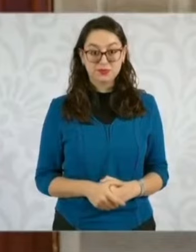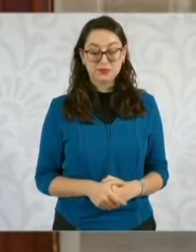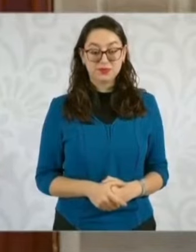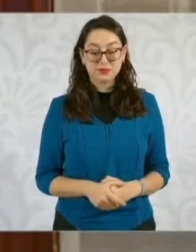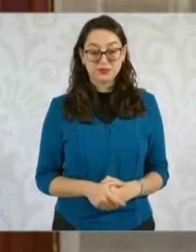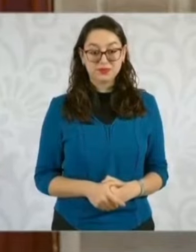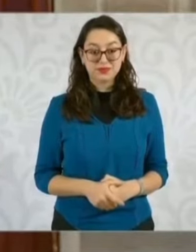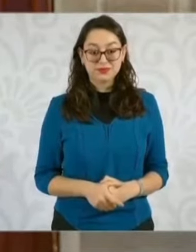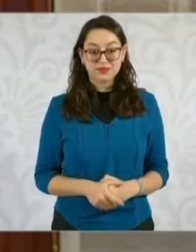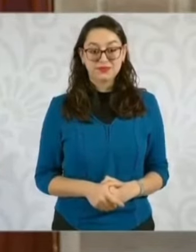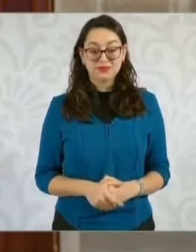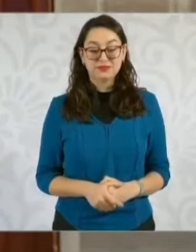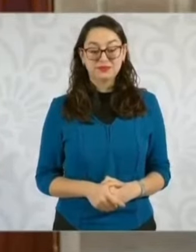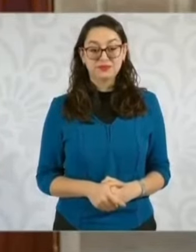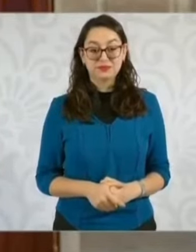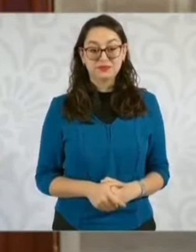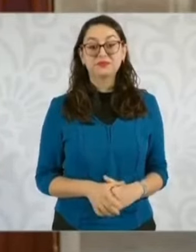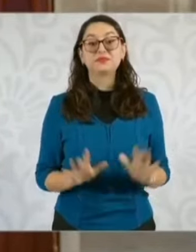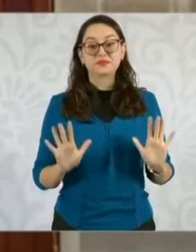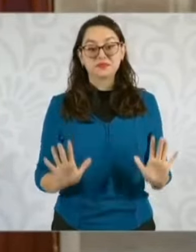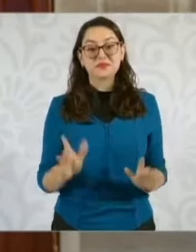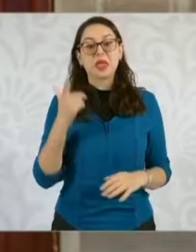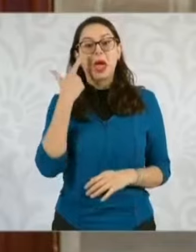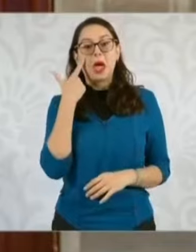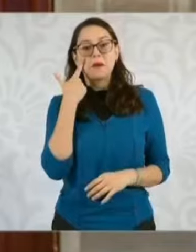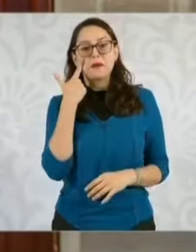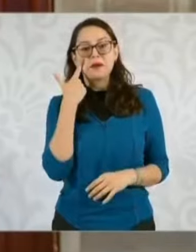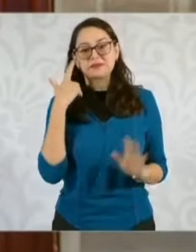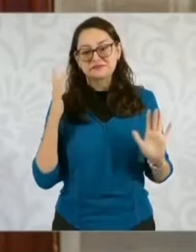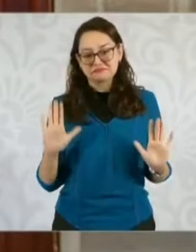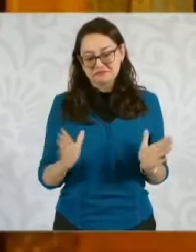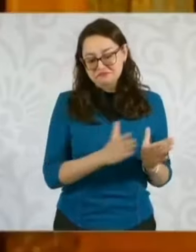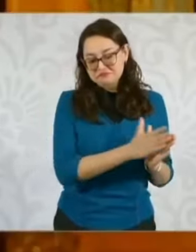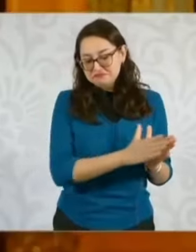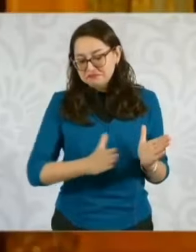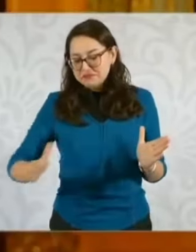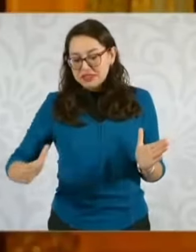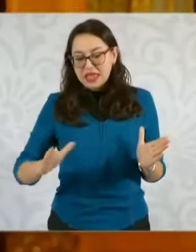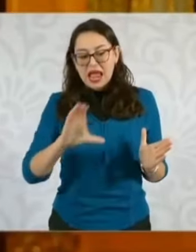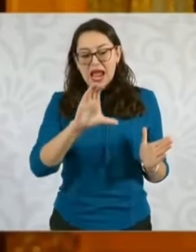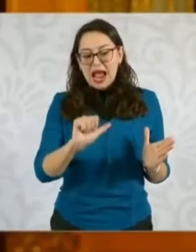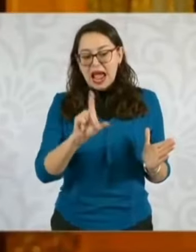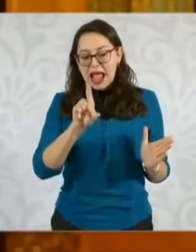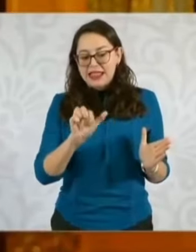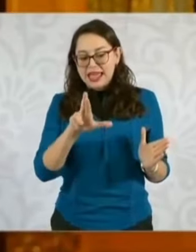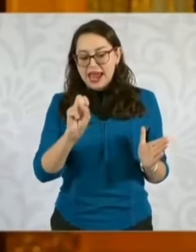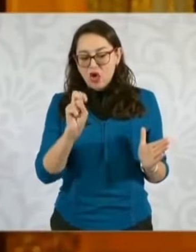Vamos a ver nada más la gráfica de secuestros en el periodo de Felipe Calderón.